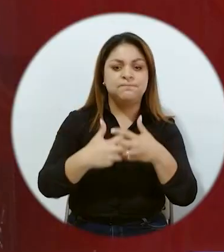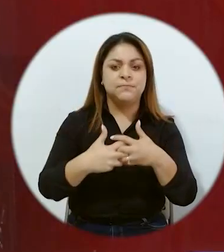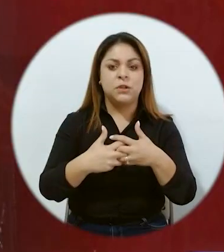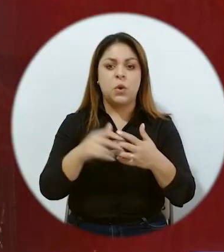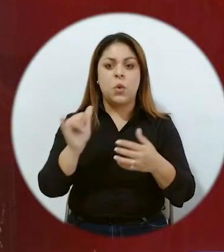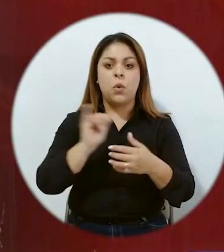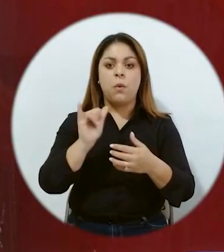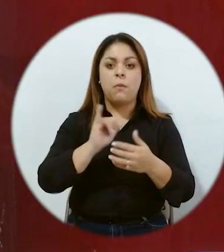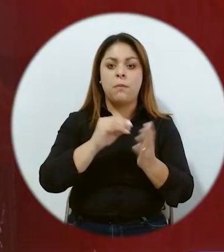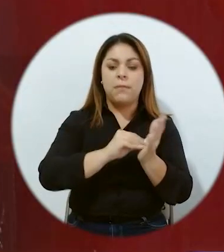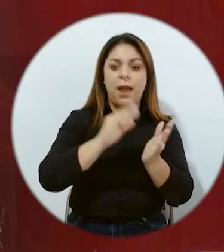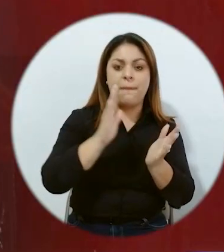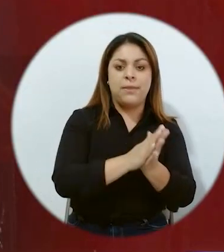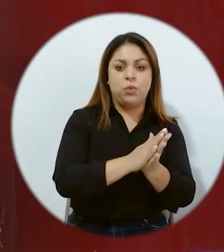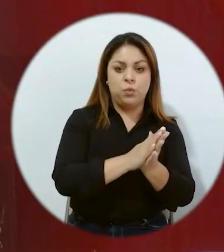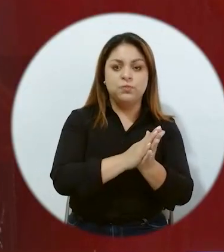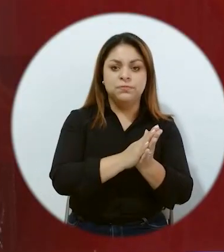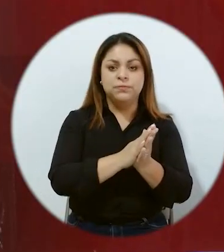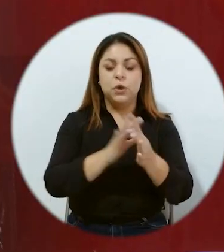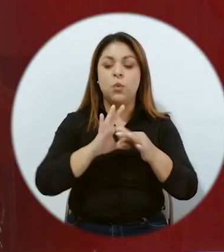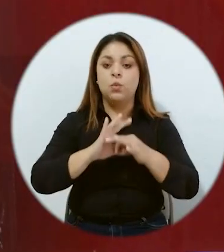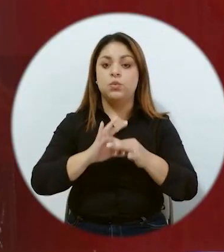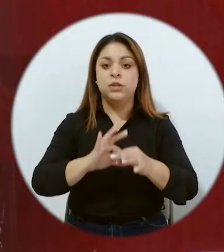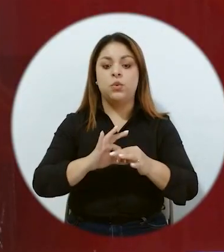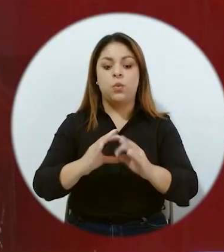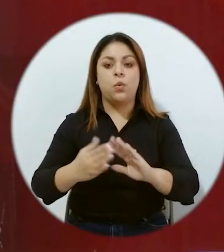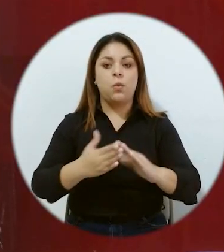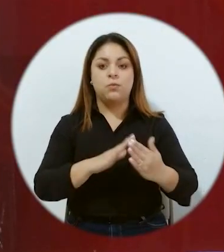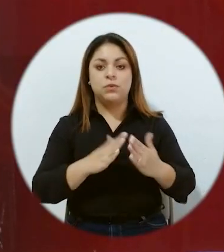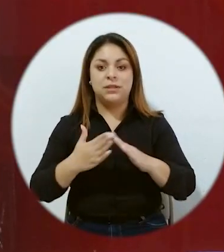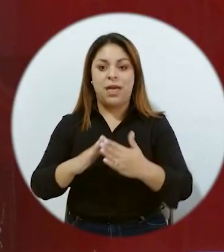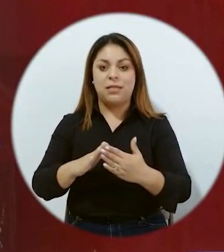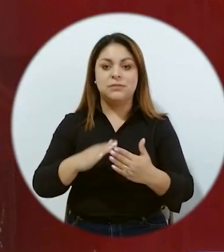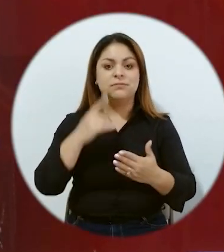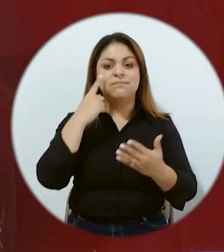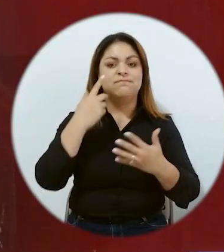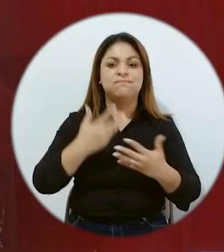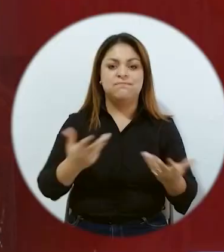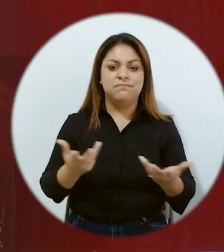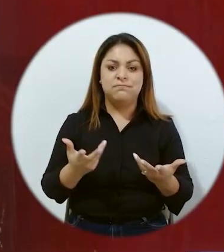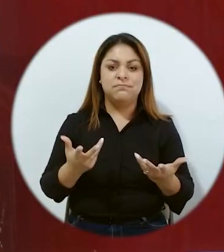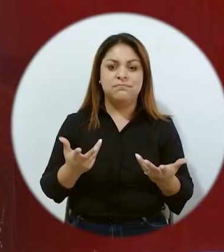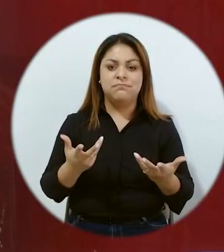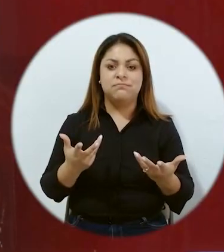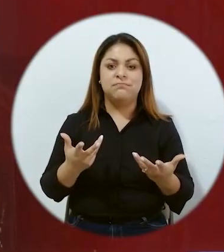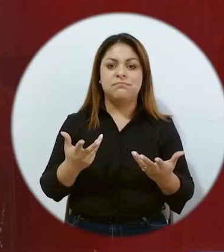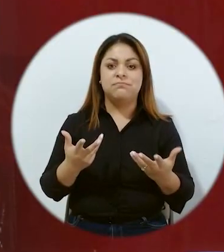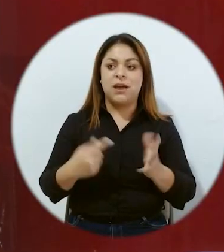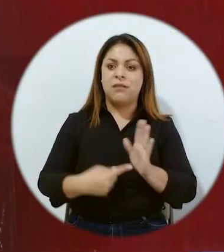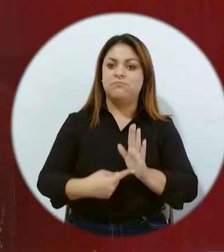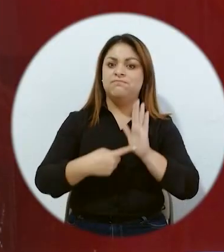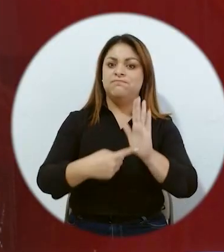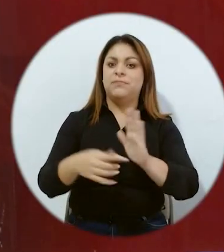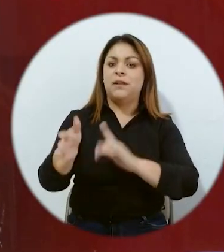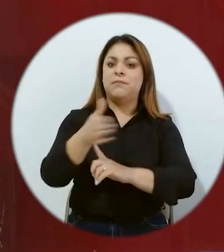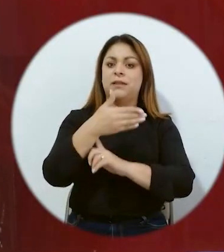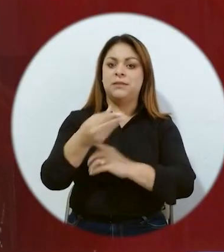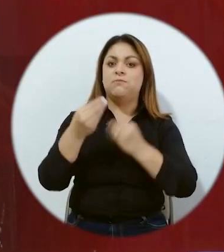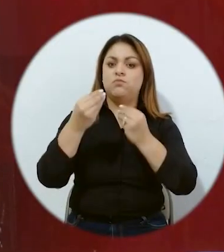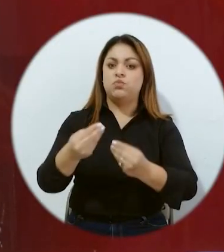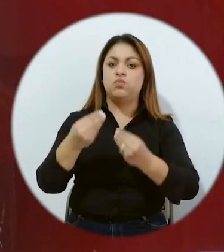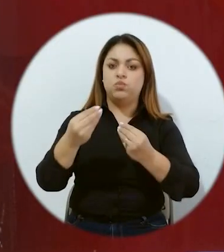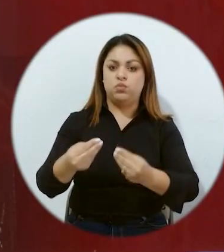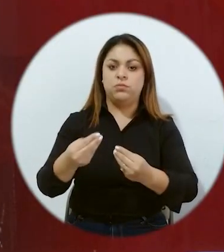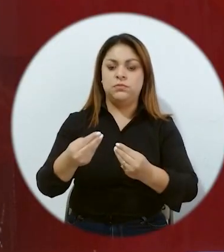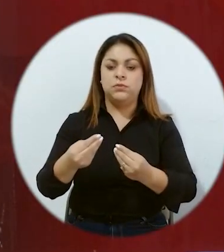¿verdad? O ese pegamento que ha unido a comunidades para abanderar luchas, sobre todo,